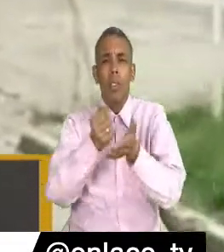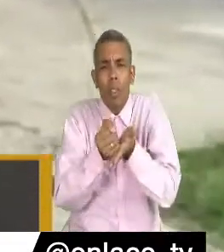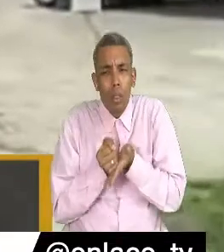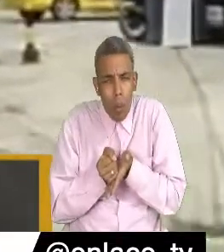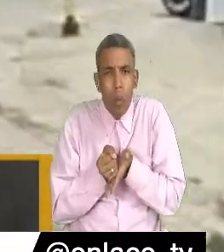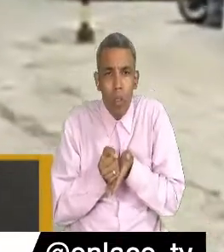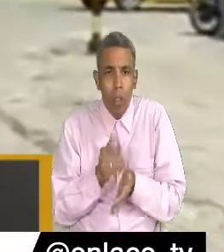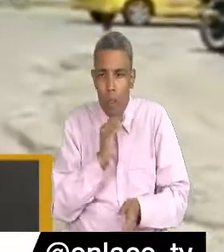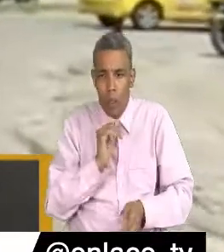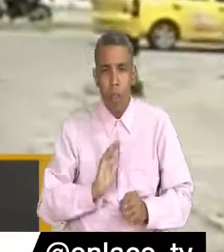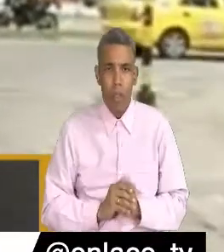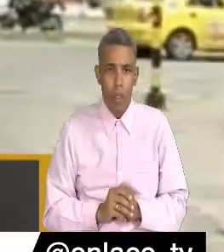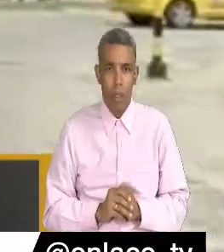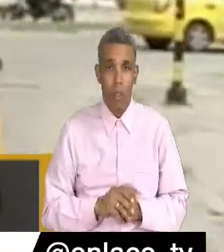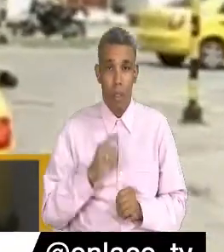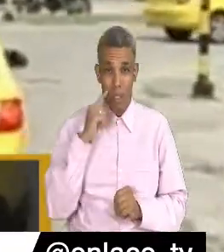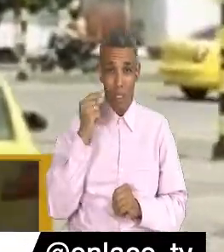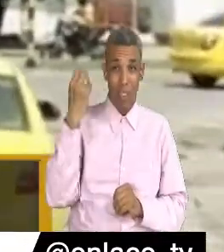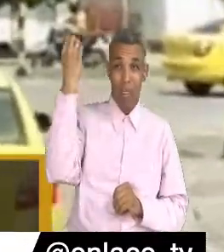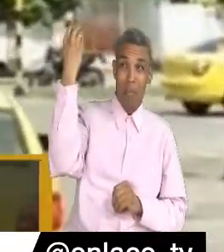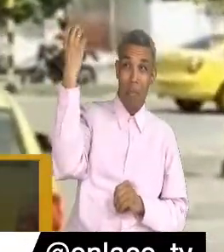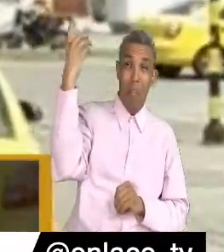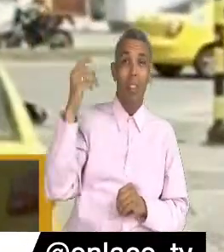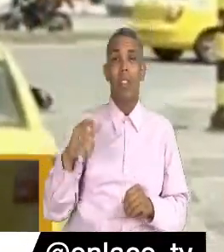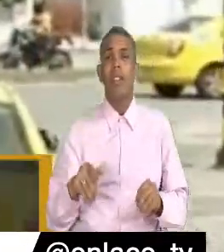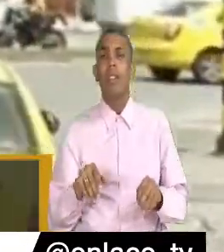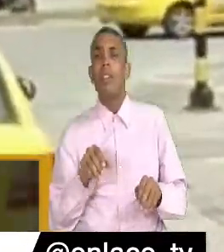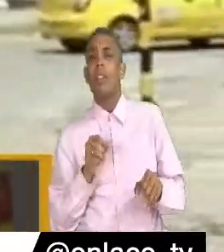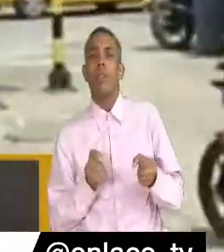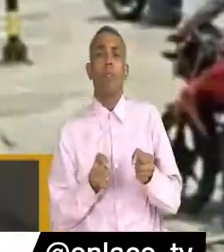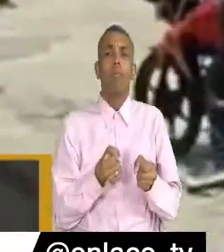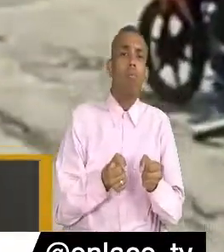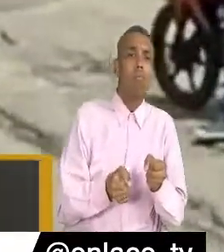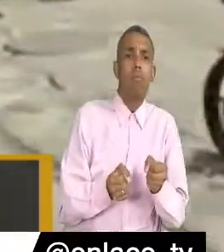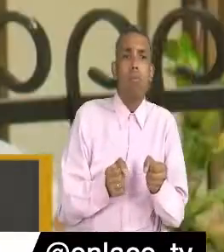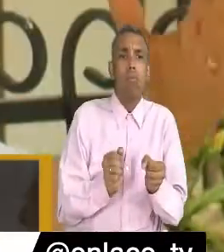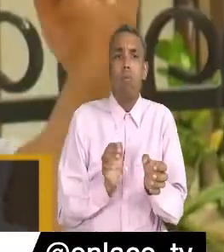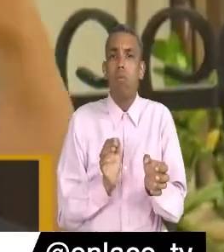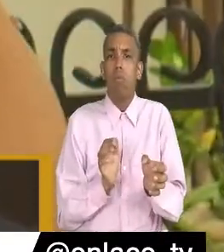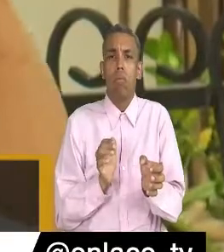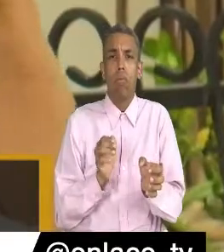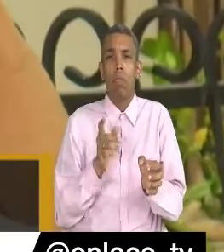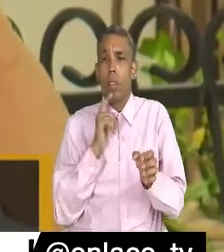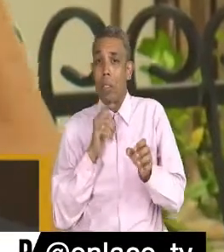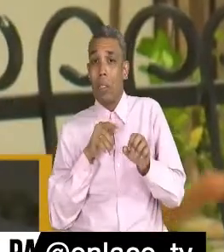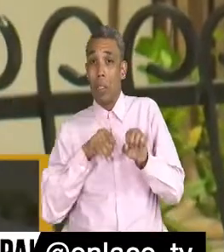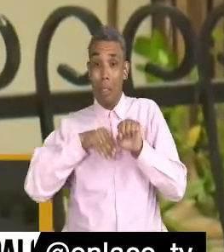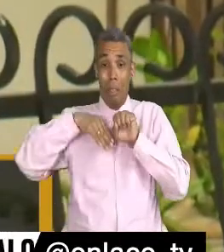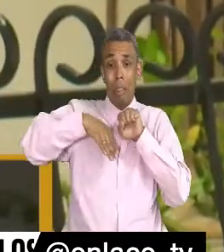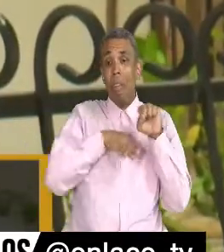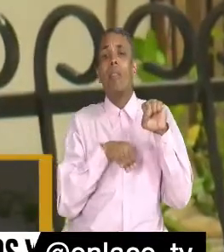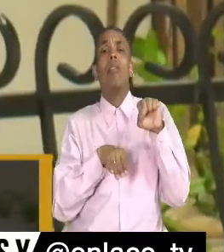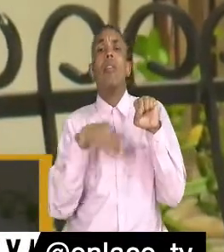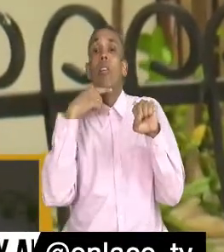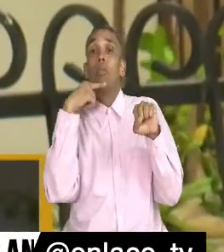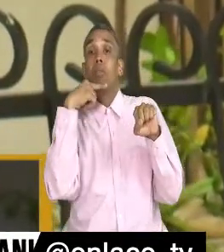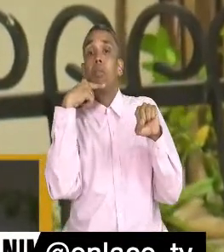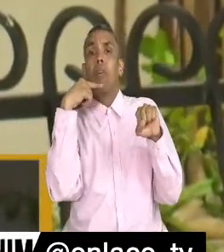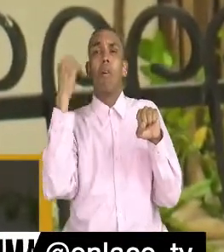rojo fue porque perdió la noción de lo que a su alrededor ocurría. Yo huí del lugar porque yo estaba muy asustado, yo